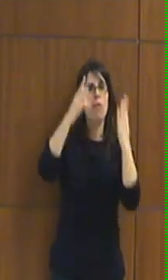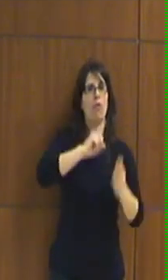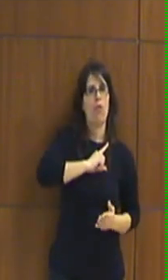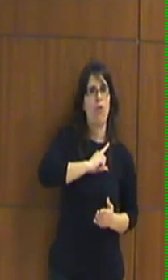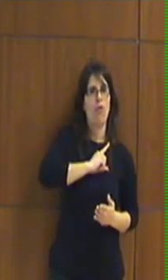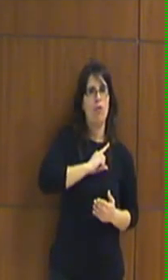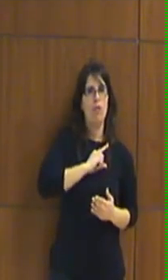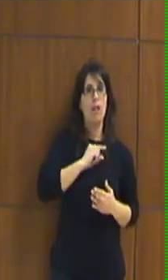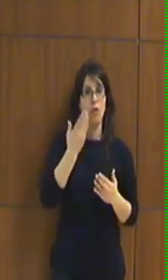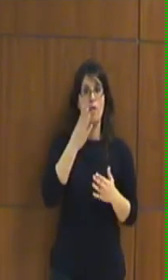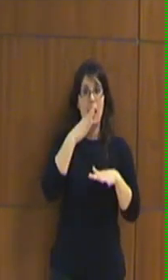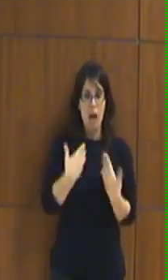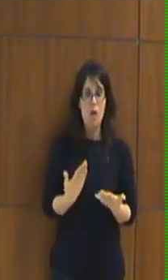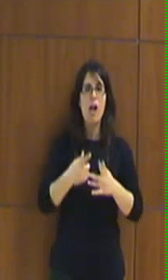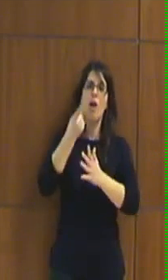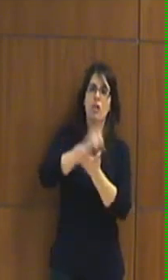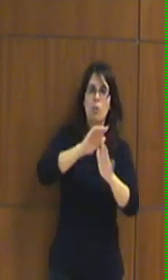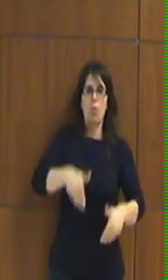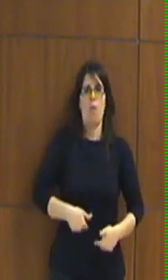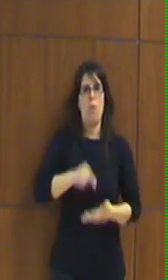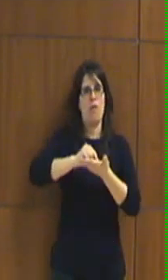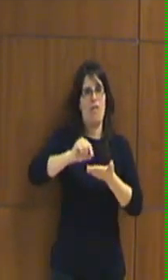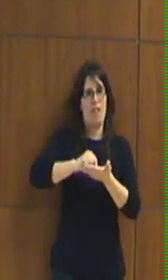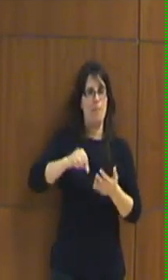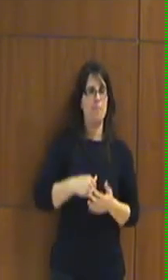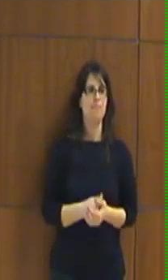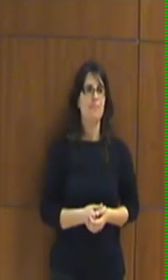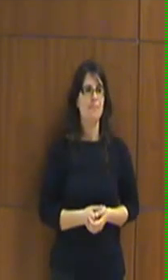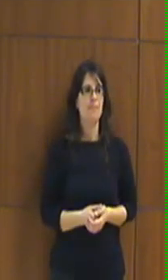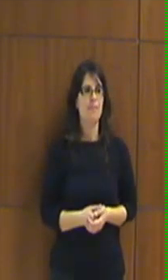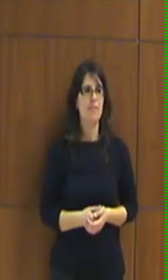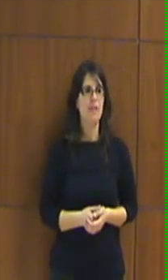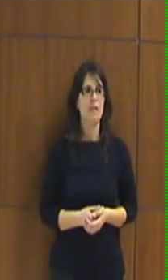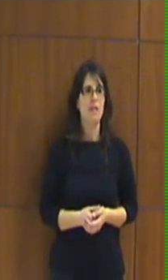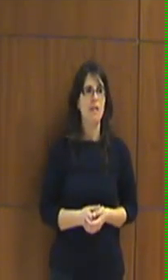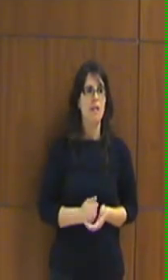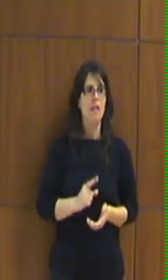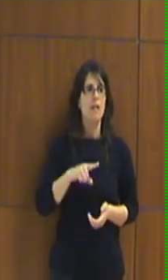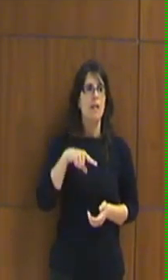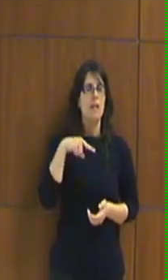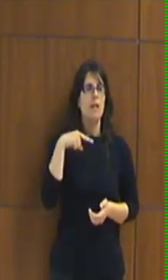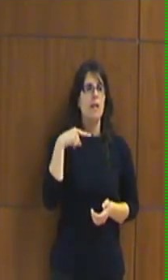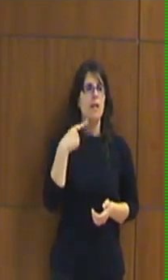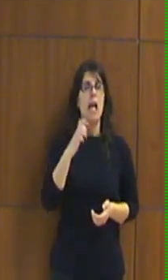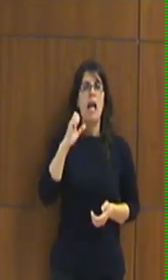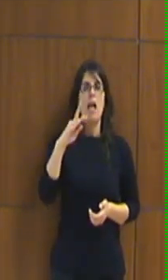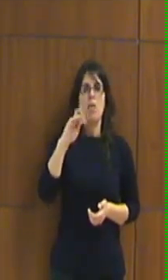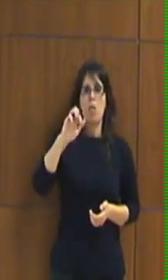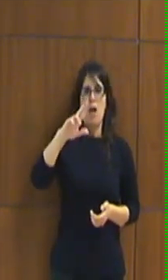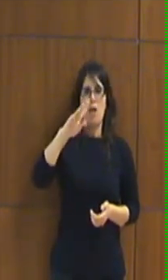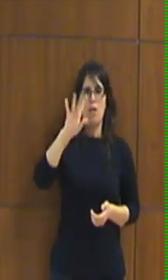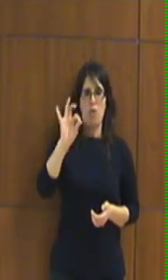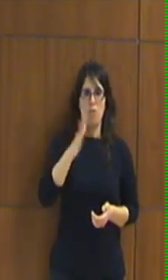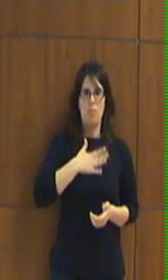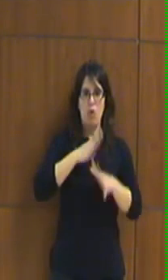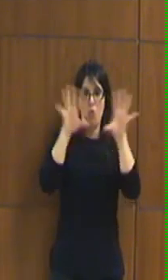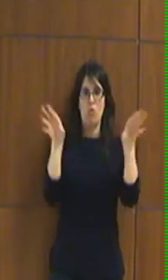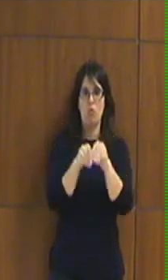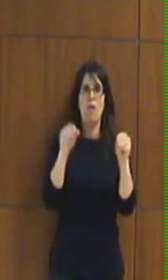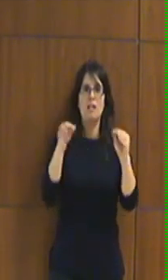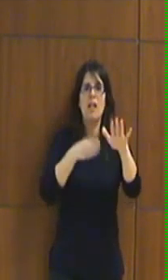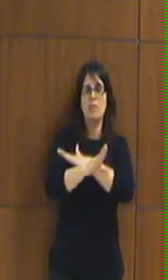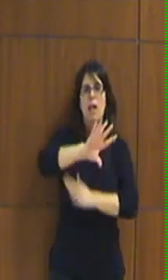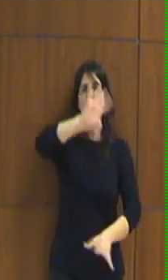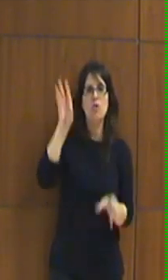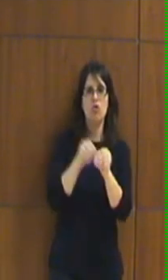potenciar ese tema, o sea, que llevas toda la razón. Gracias. Bueno, mi conclusión sería la accesibilidad total en cualquier